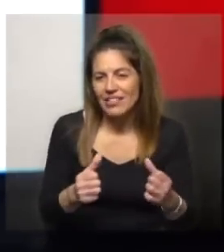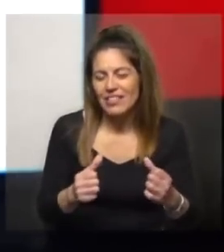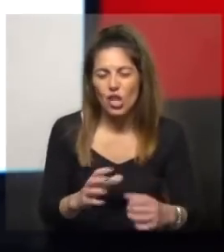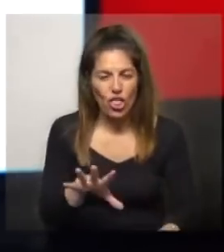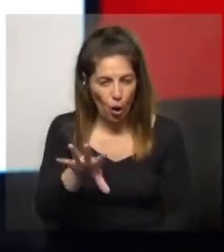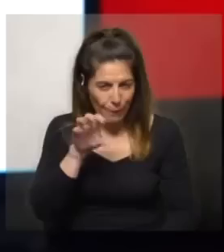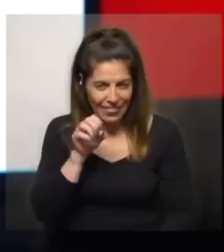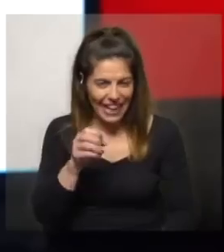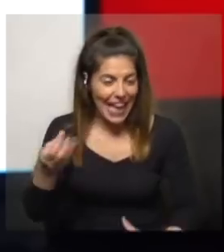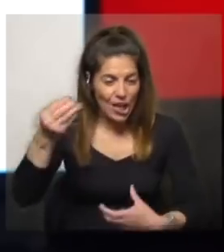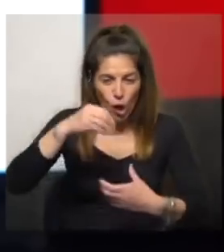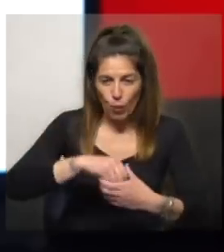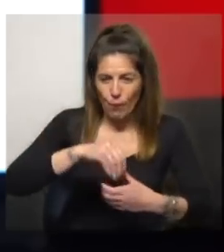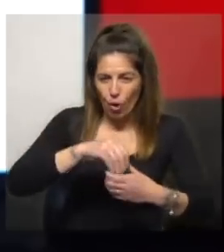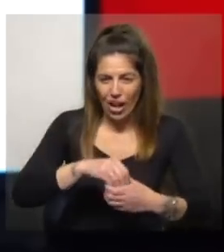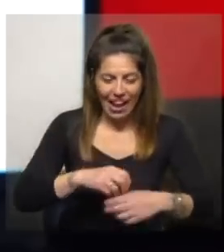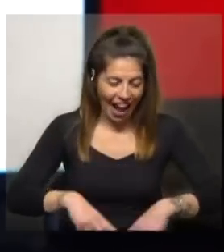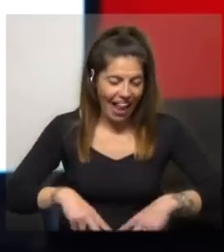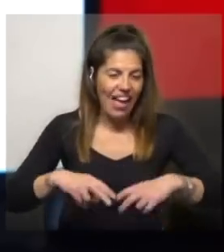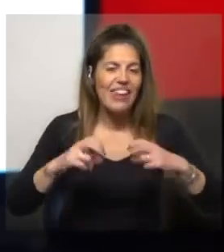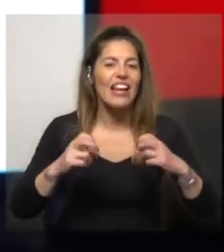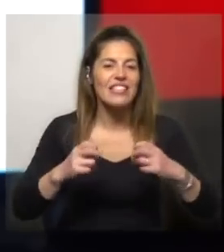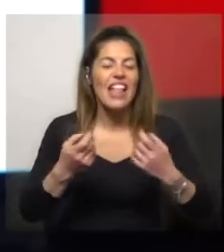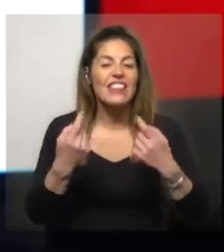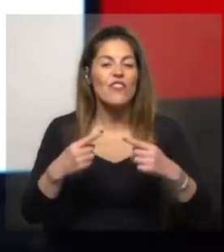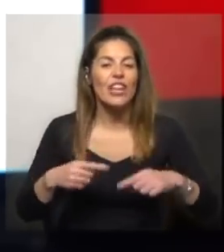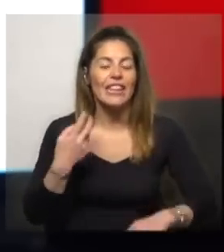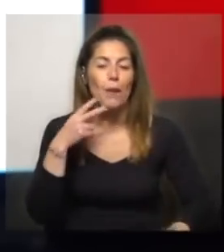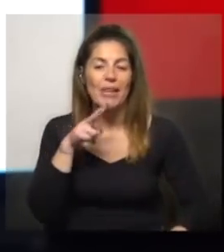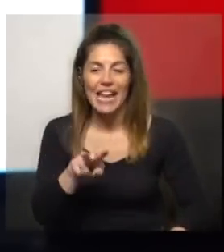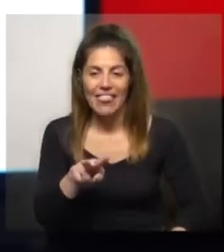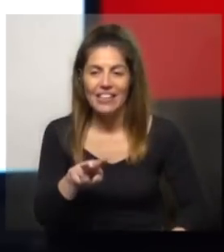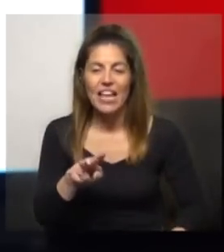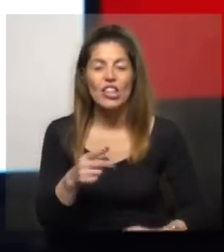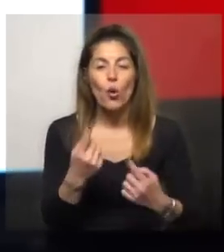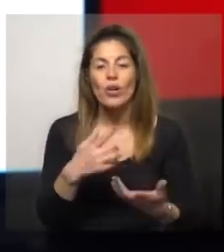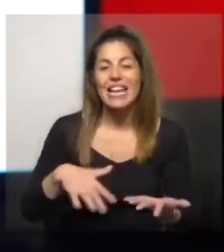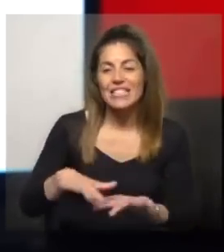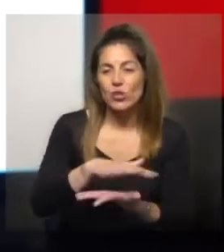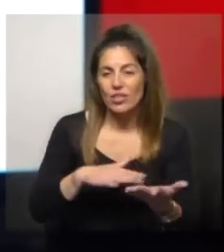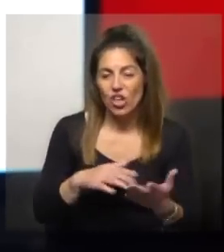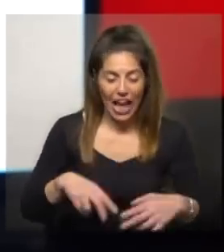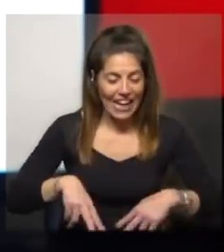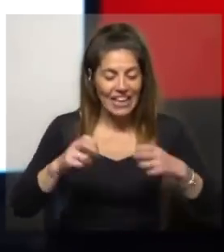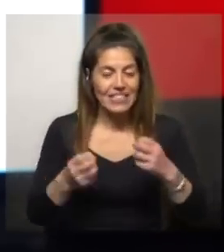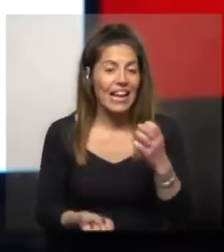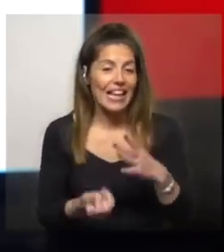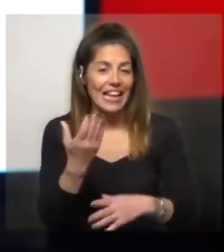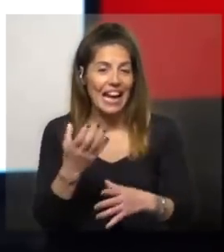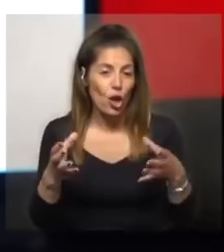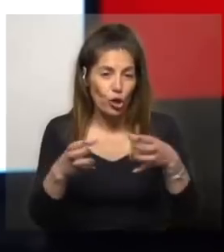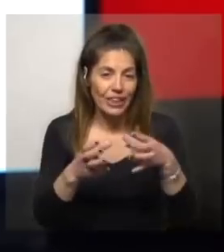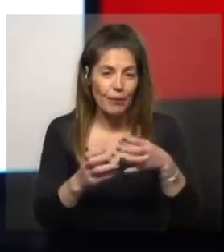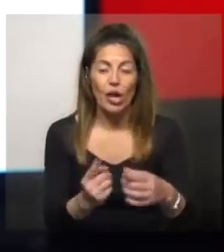comprender y de incorporar al análisis las distintas miradas de una misma situación analizarlas y crear colectivamente una solución